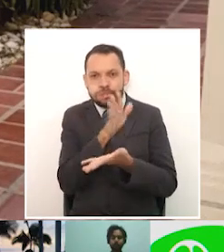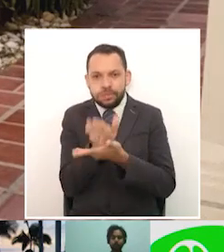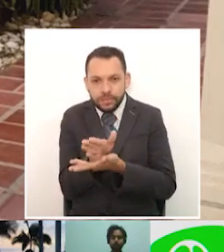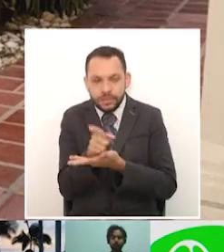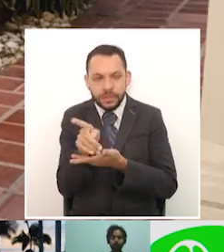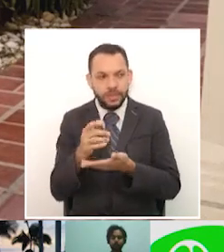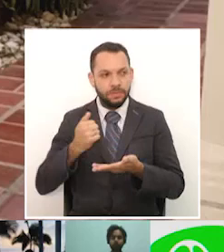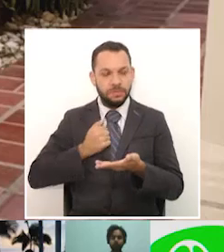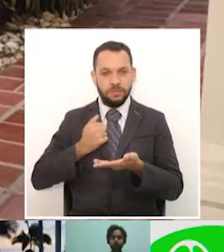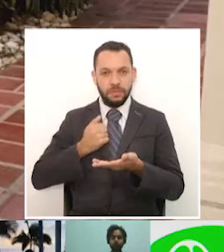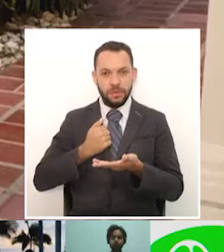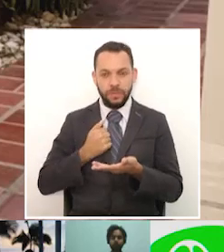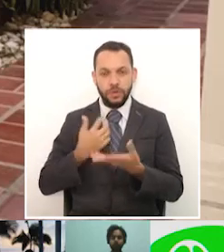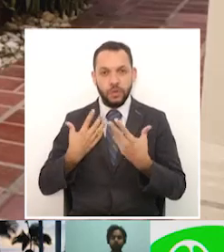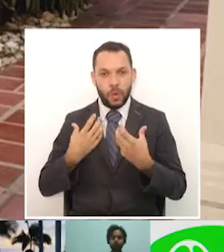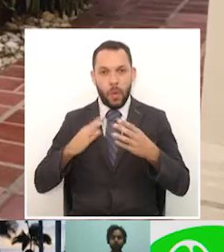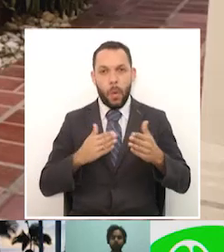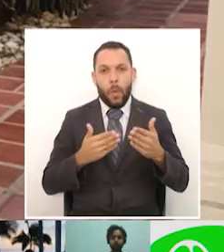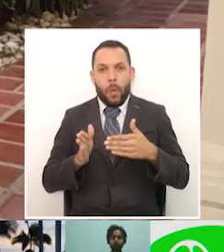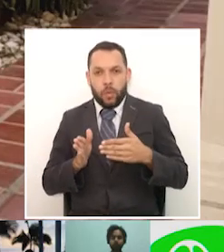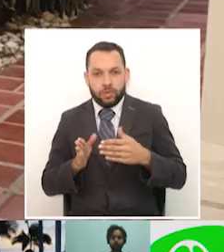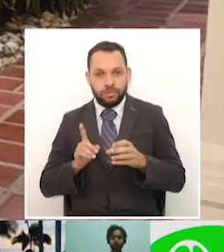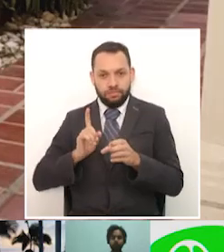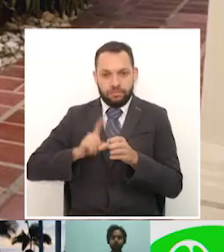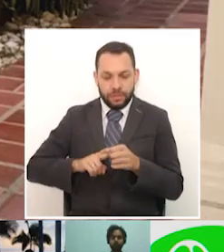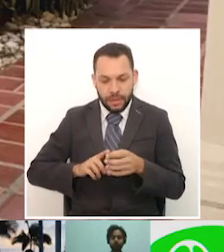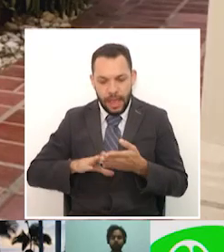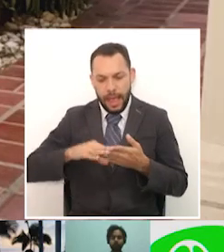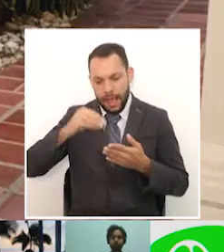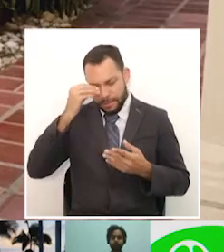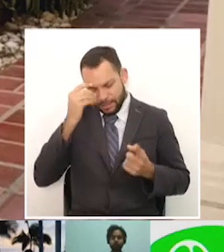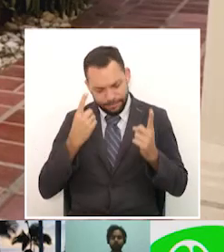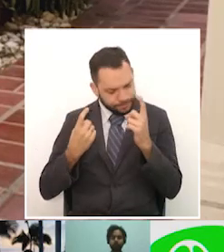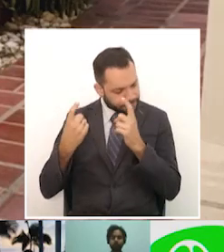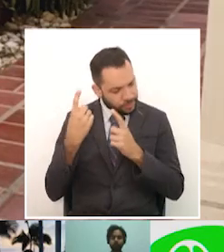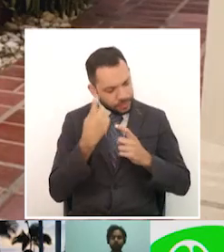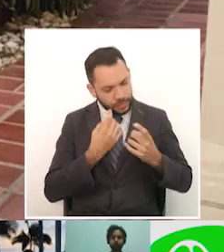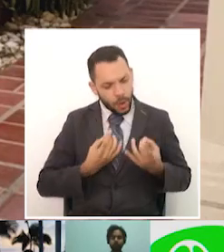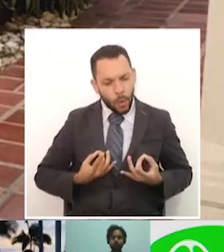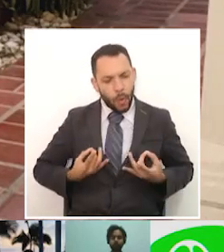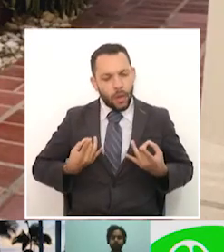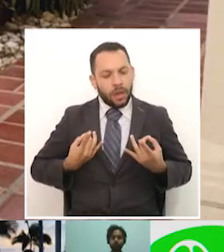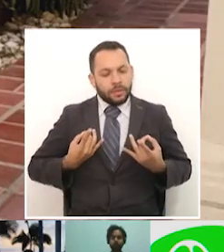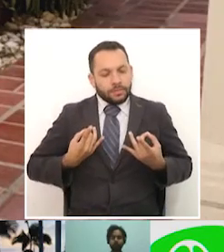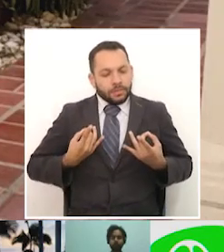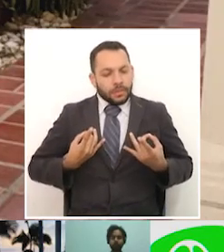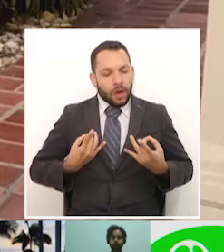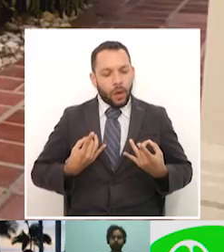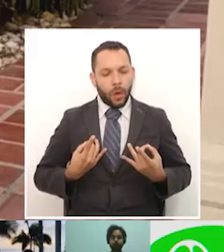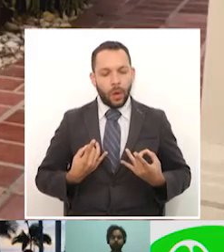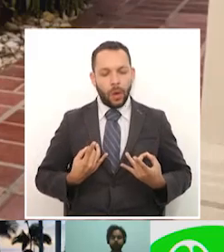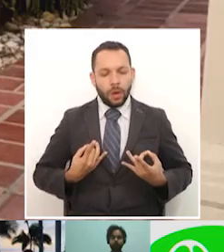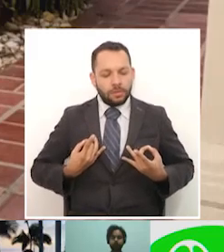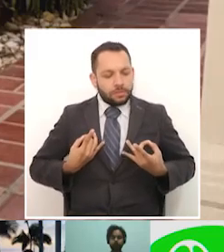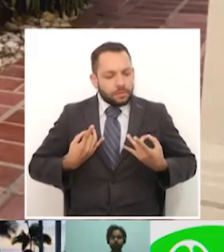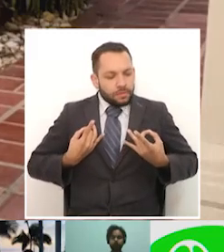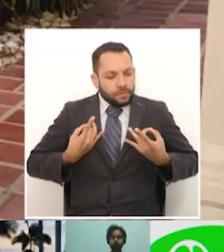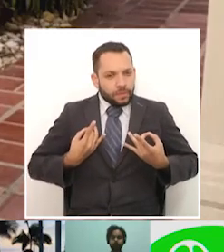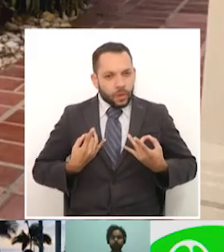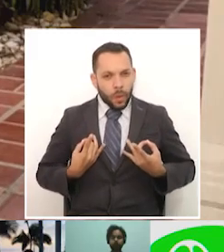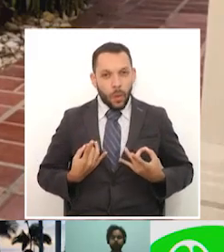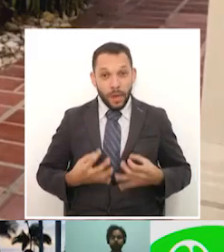me matriculo a hacer un curso de yoga en Rishikesh, que es un centro, una ciudad muy importante en